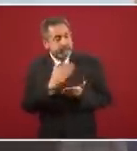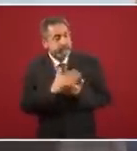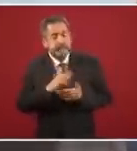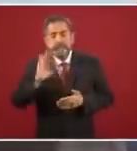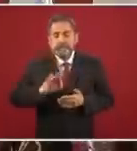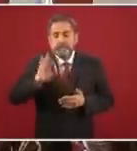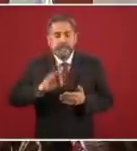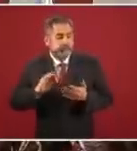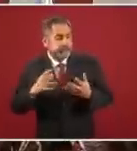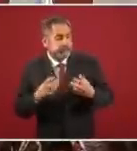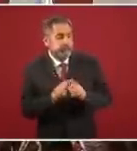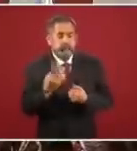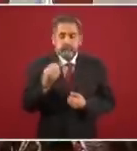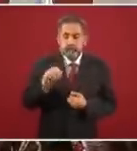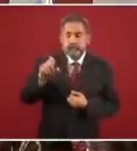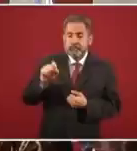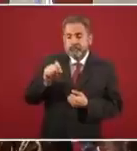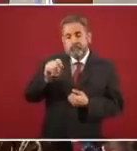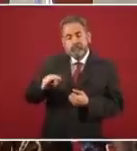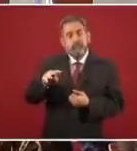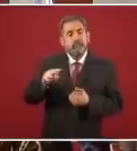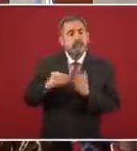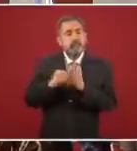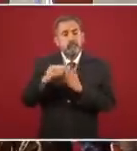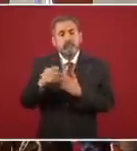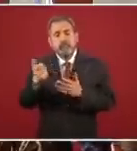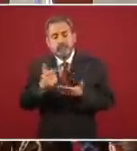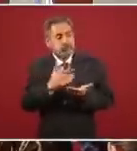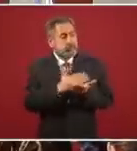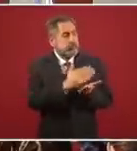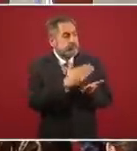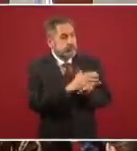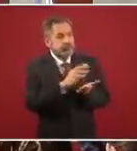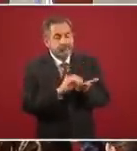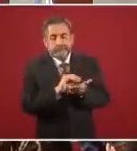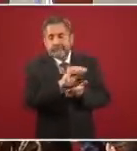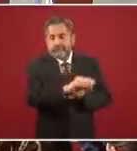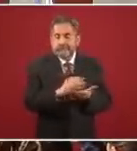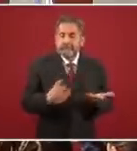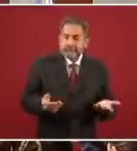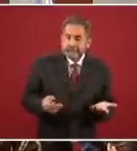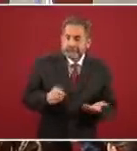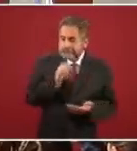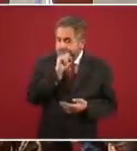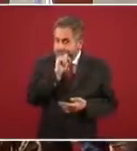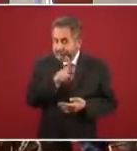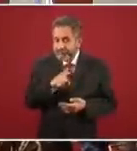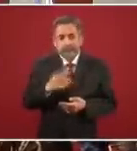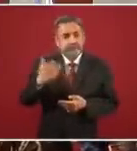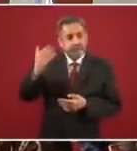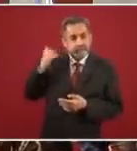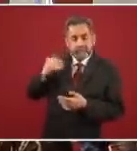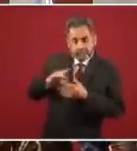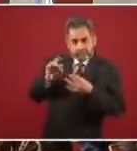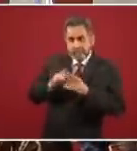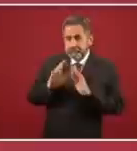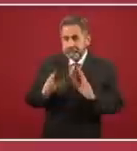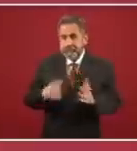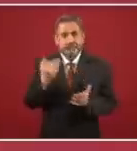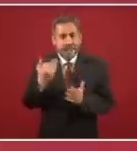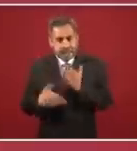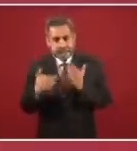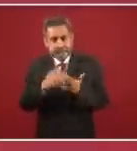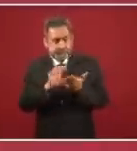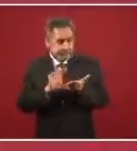intereses de 929 millones de pesos. Todavía, como mencioné la vez anterior, hay un monto pendiente de pago.